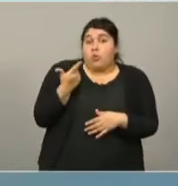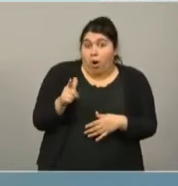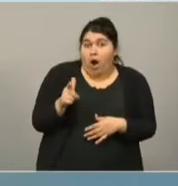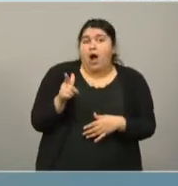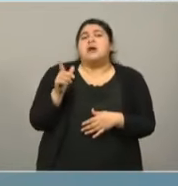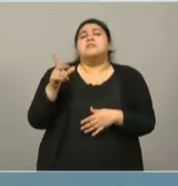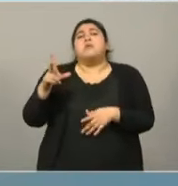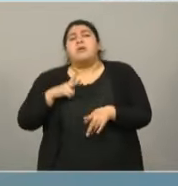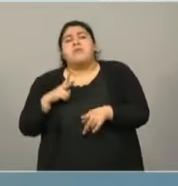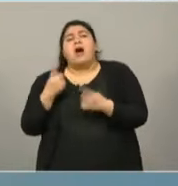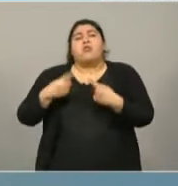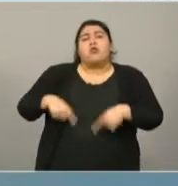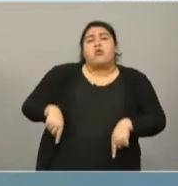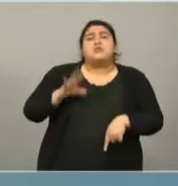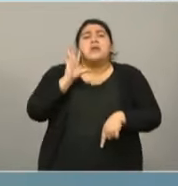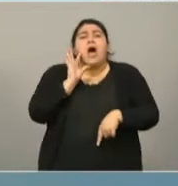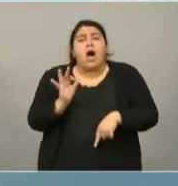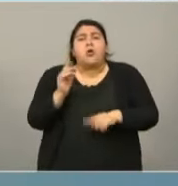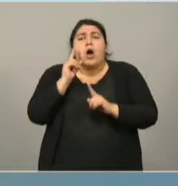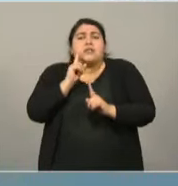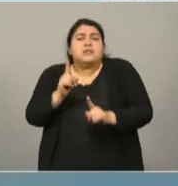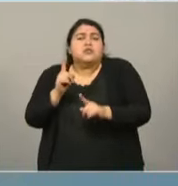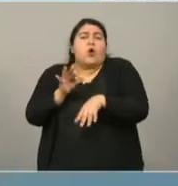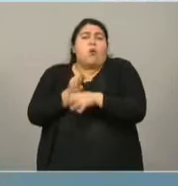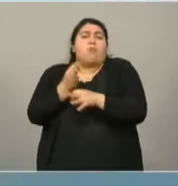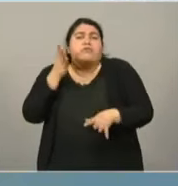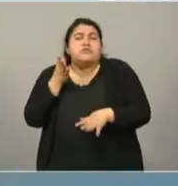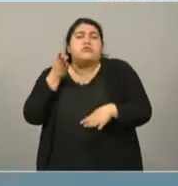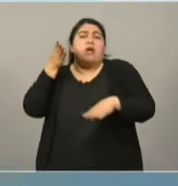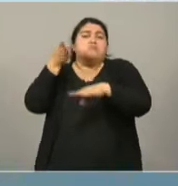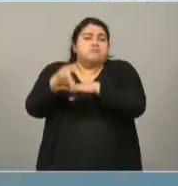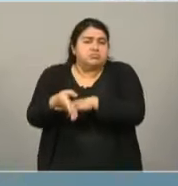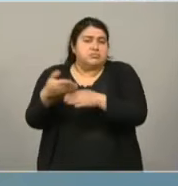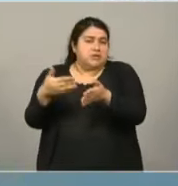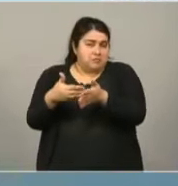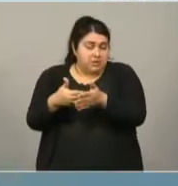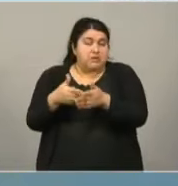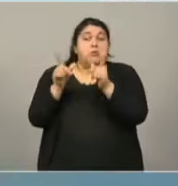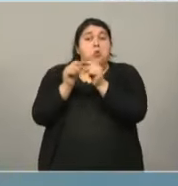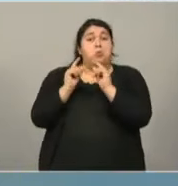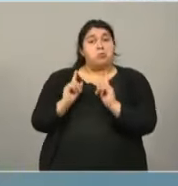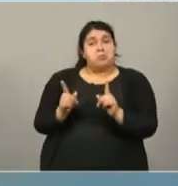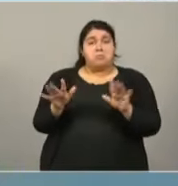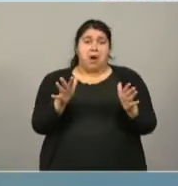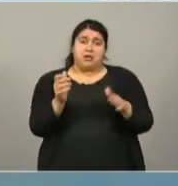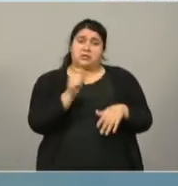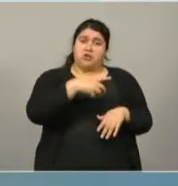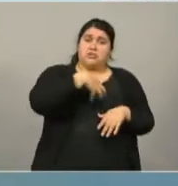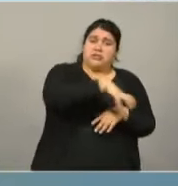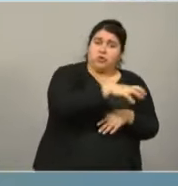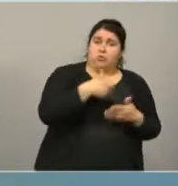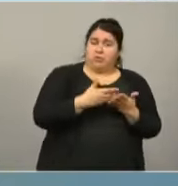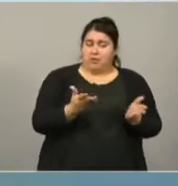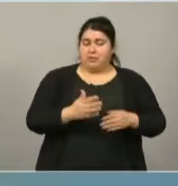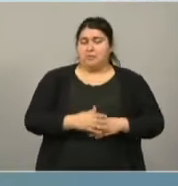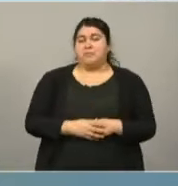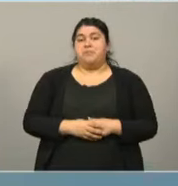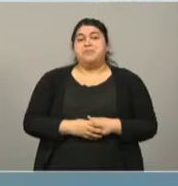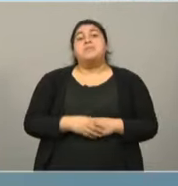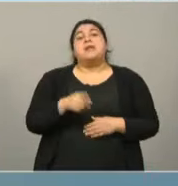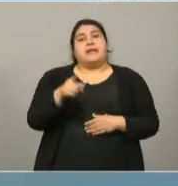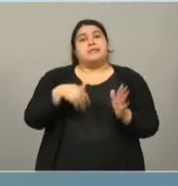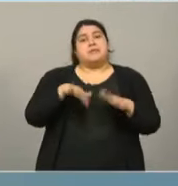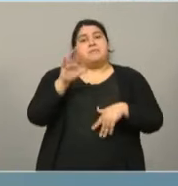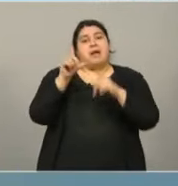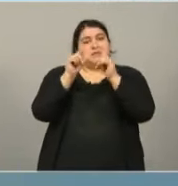en privado deuna consulta ambulatoria con algún profesional que que estiman pero el número se mantiene parecido sin embargo esto es un dato de una